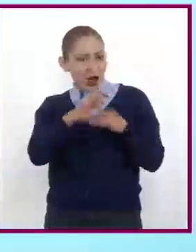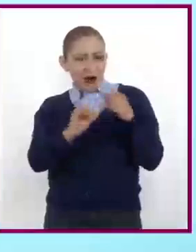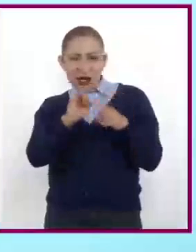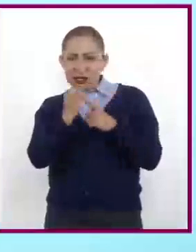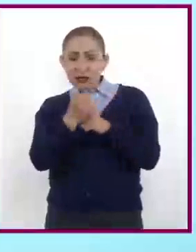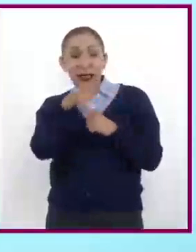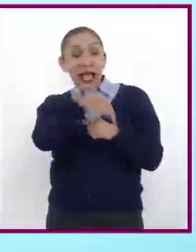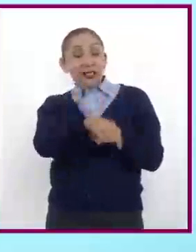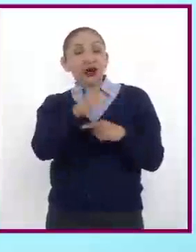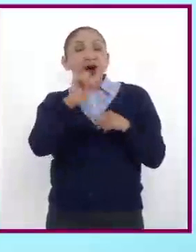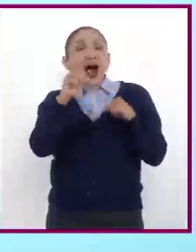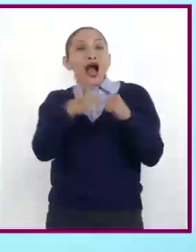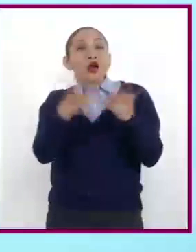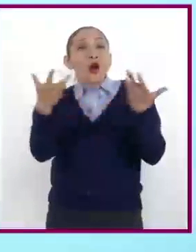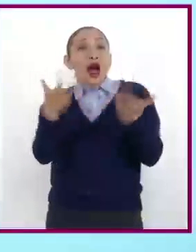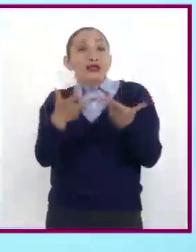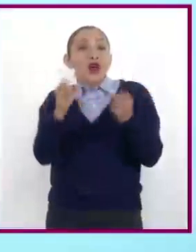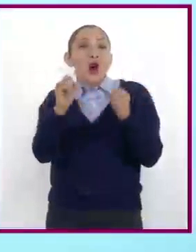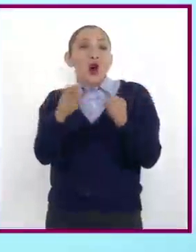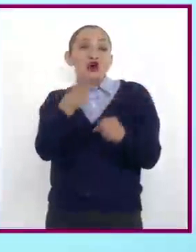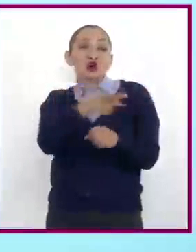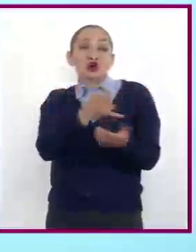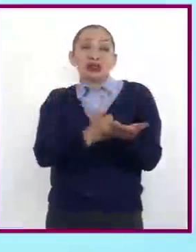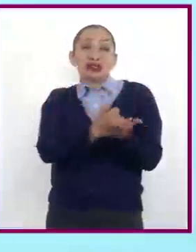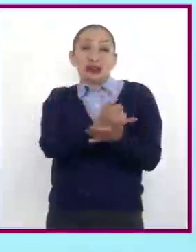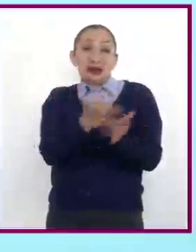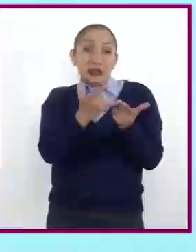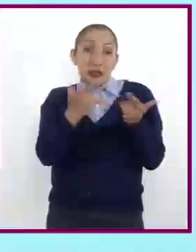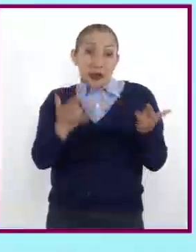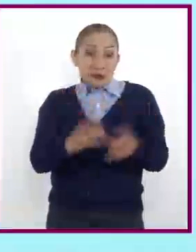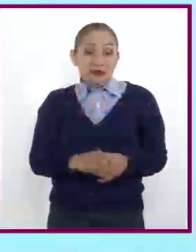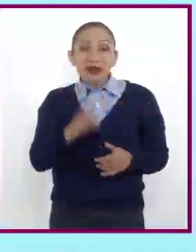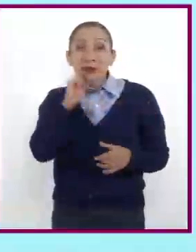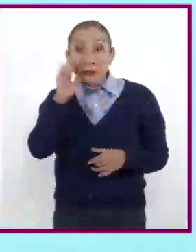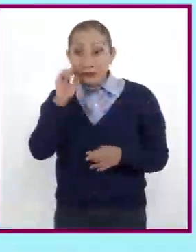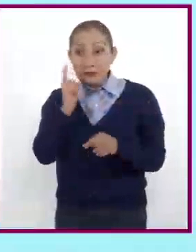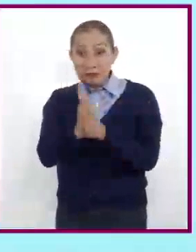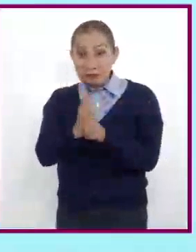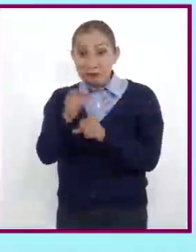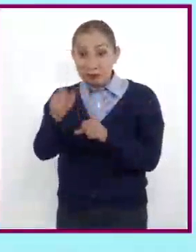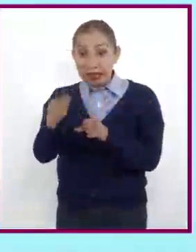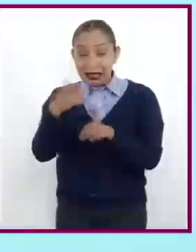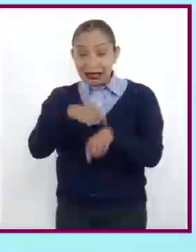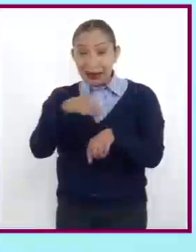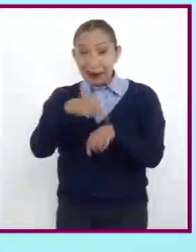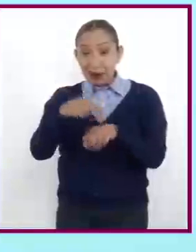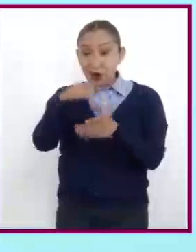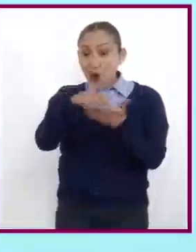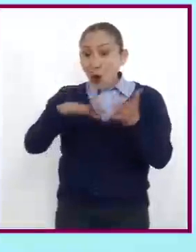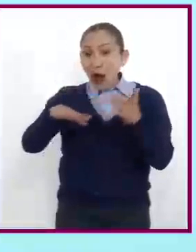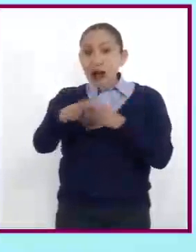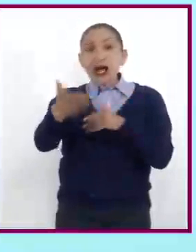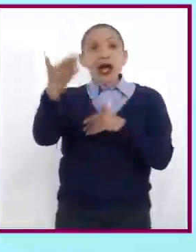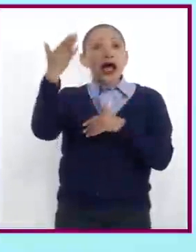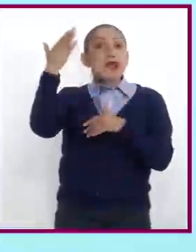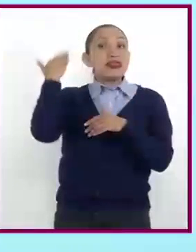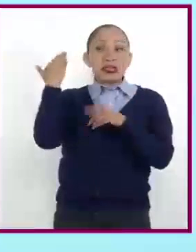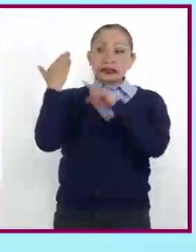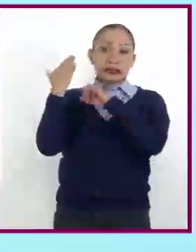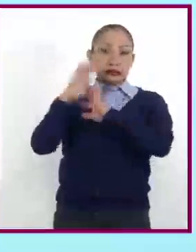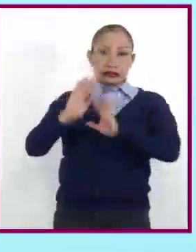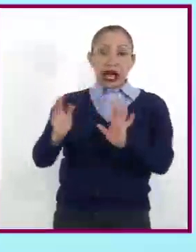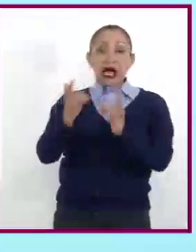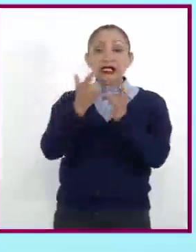ven obligados a algo o tienen que tomar decisiones. También se dieron cuenta que el tiempo-espacio es pasado y